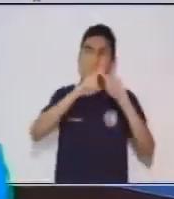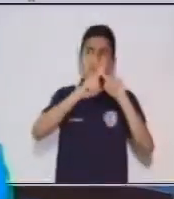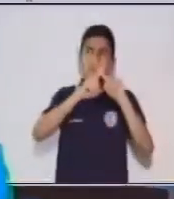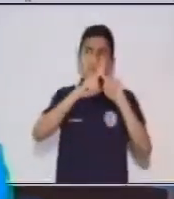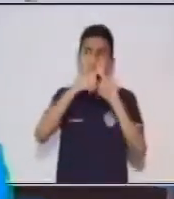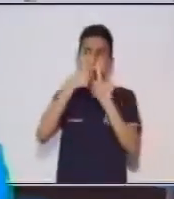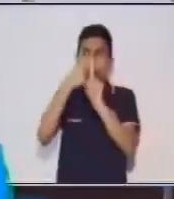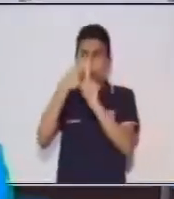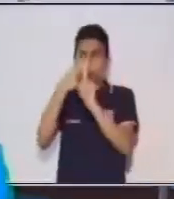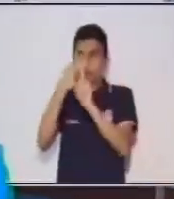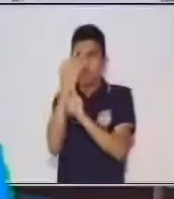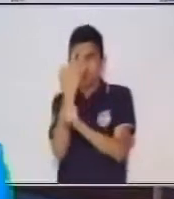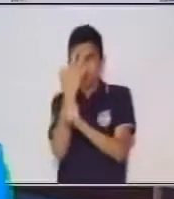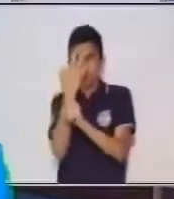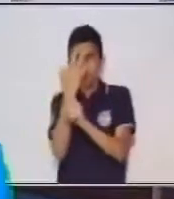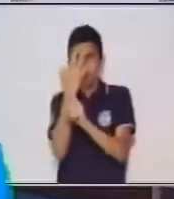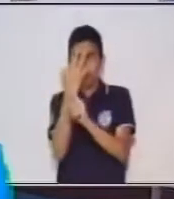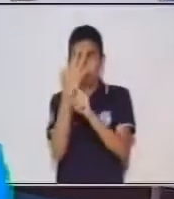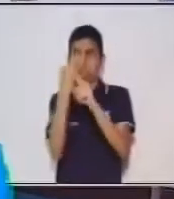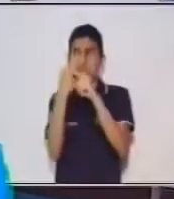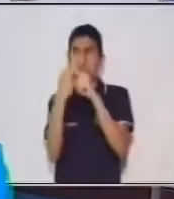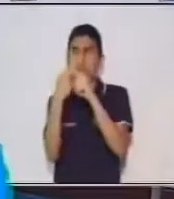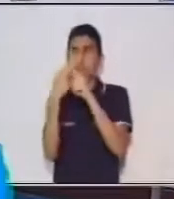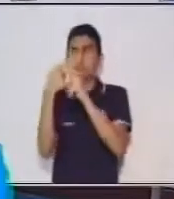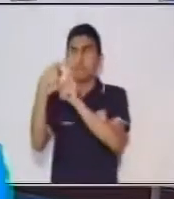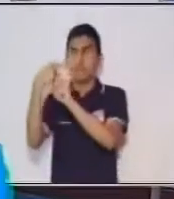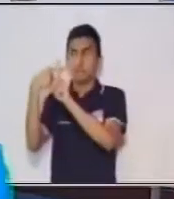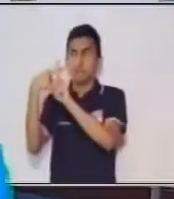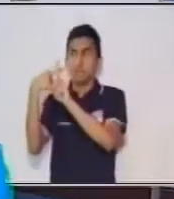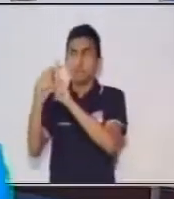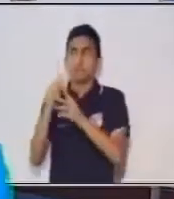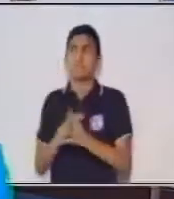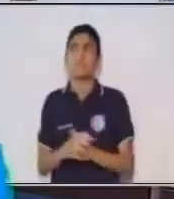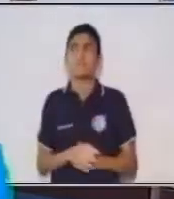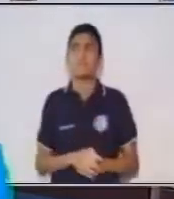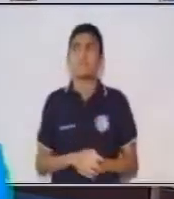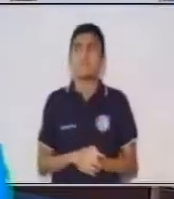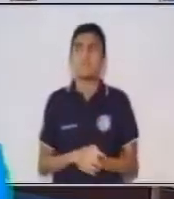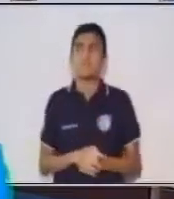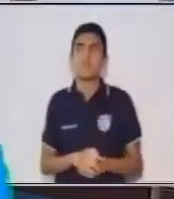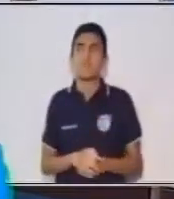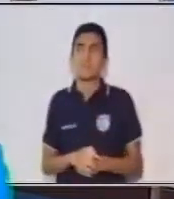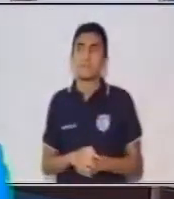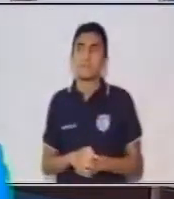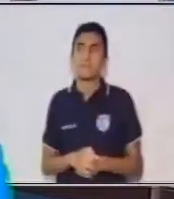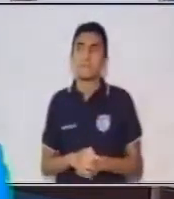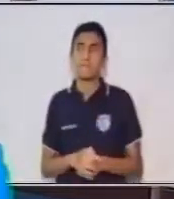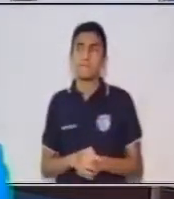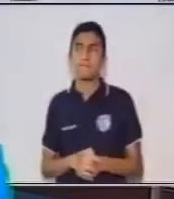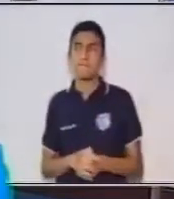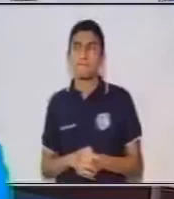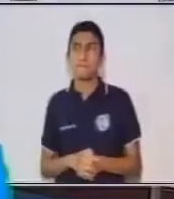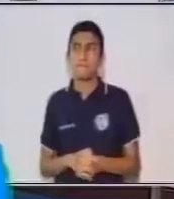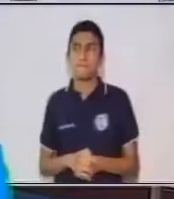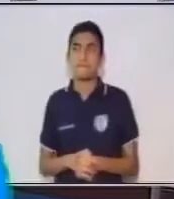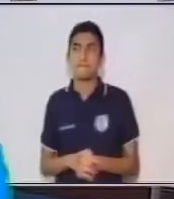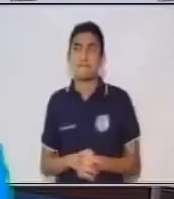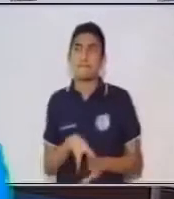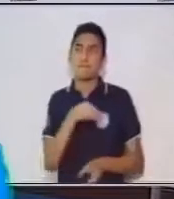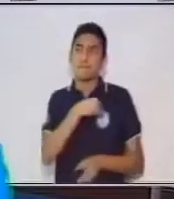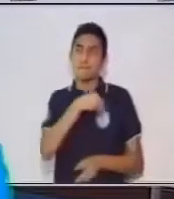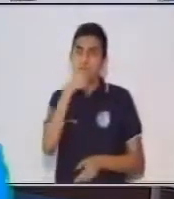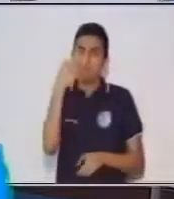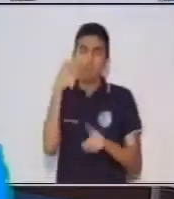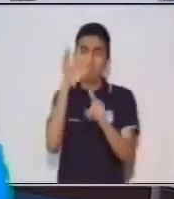más 3 por x más 2. Bien, quiero que notes